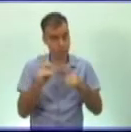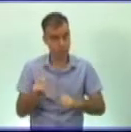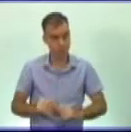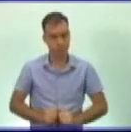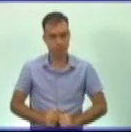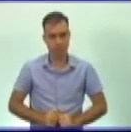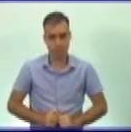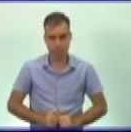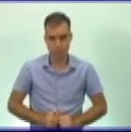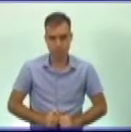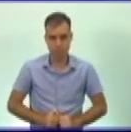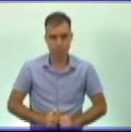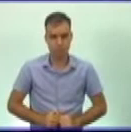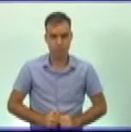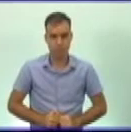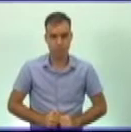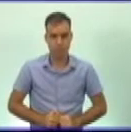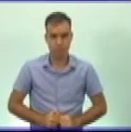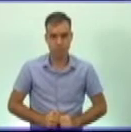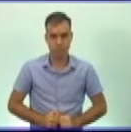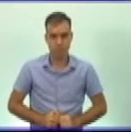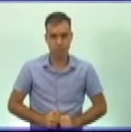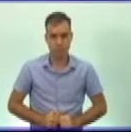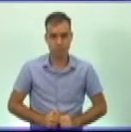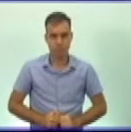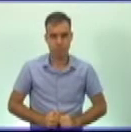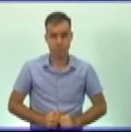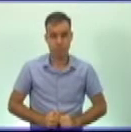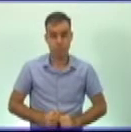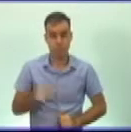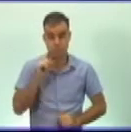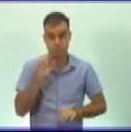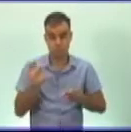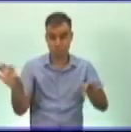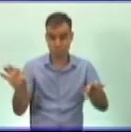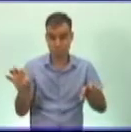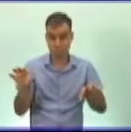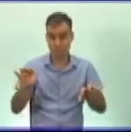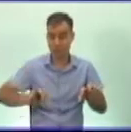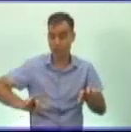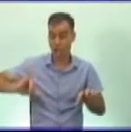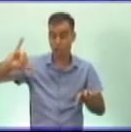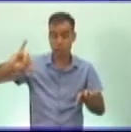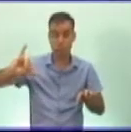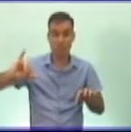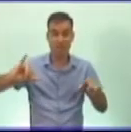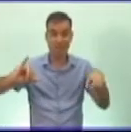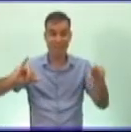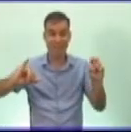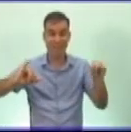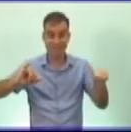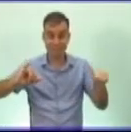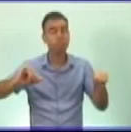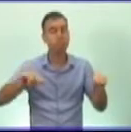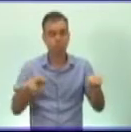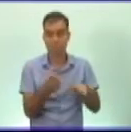diferenciar generatriz y altura, aunque numéricamente en el caso del cilindro circular recto son iguales.